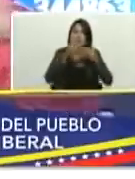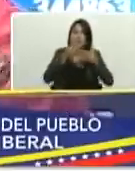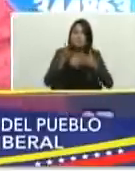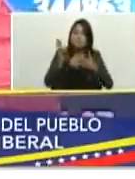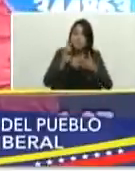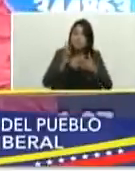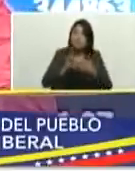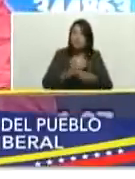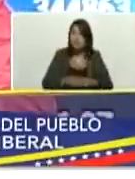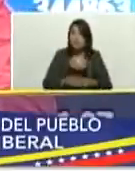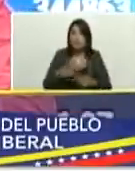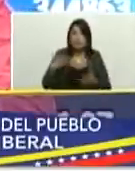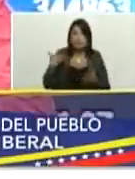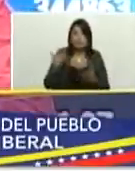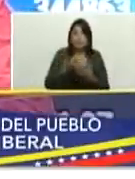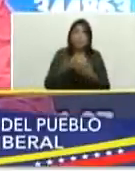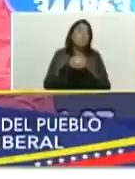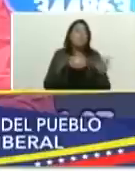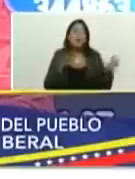200 años.